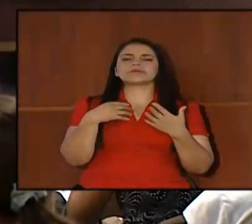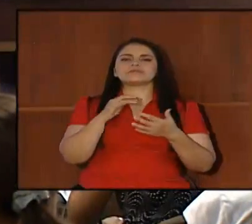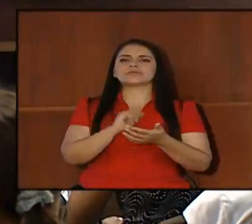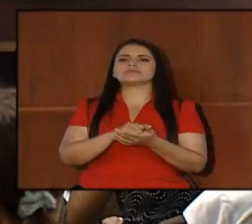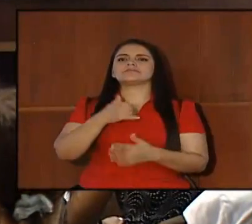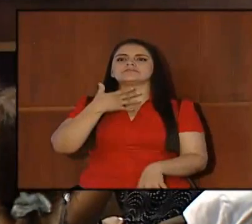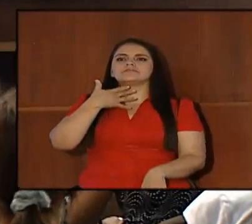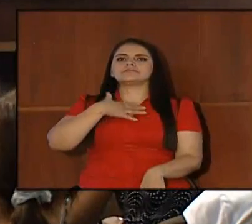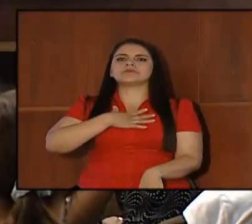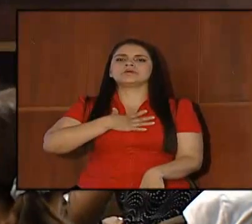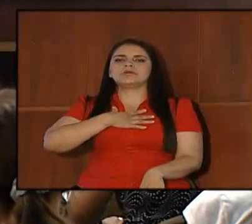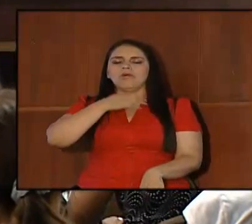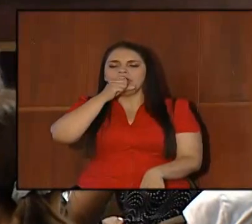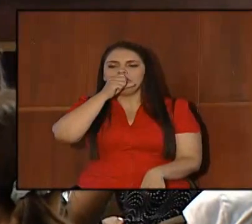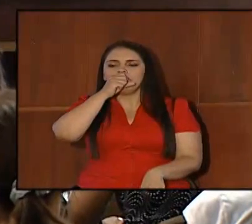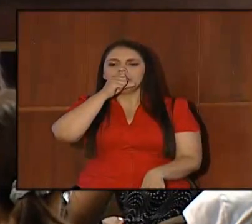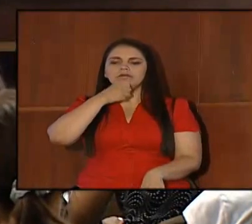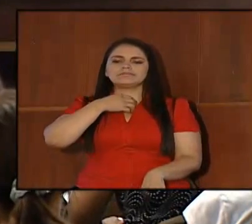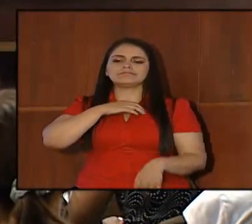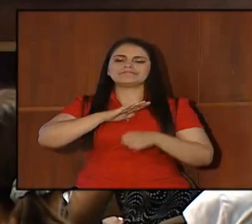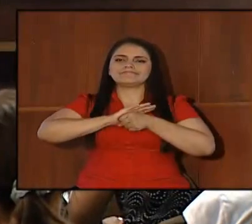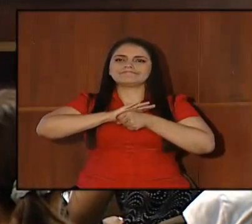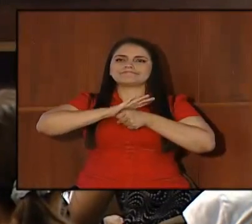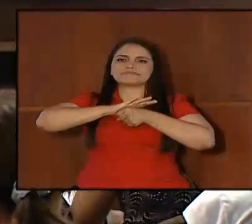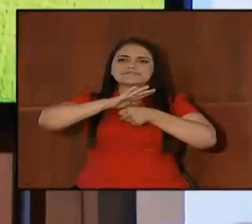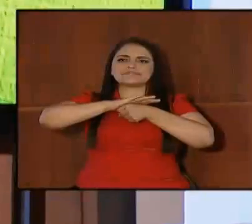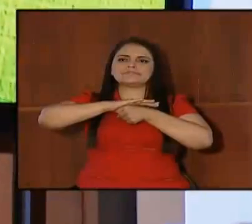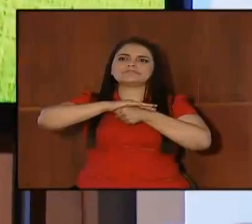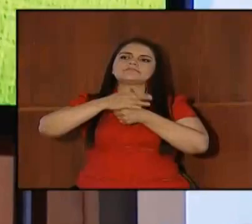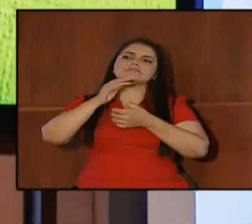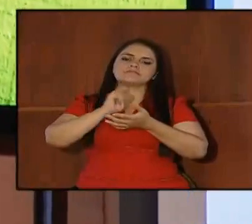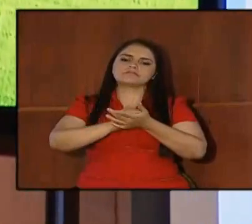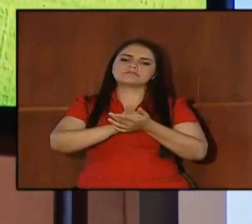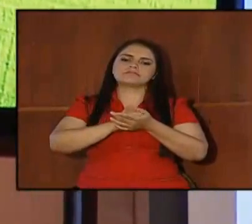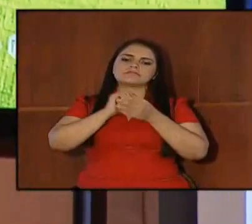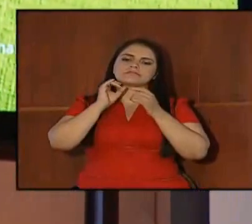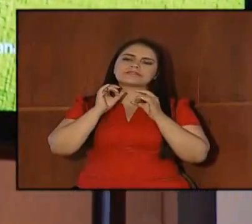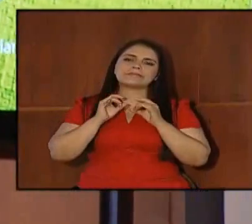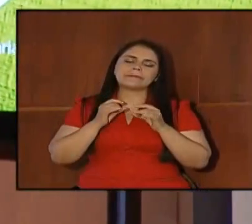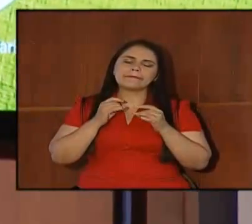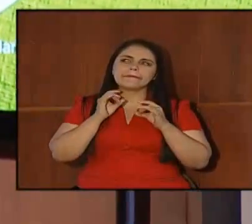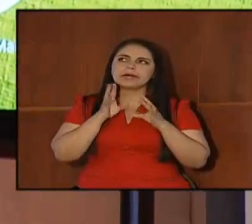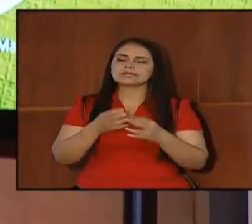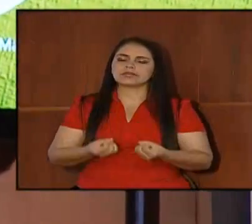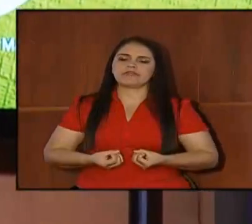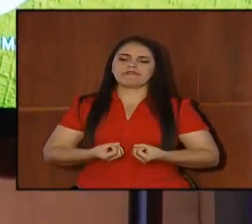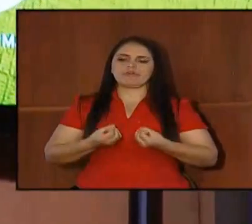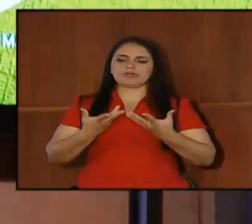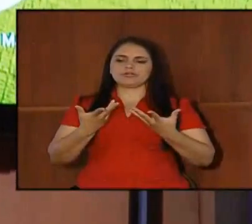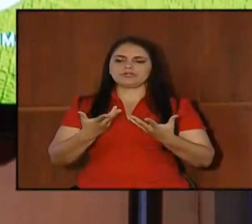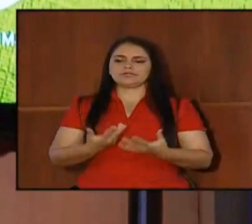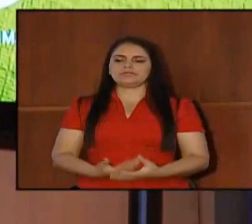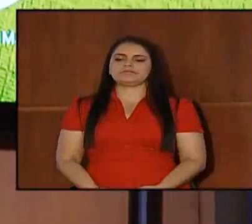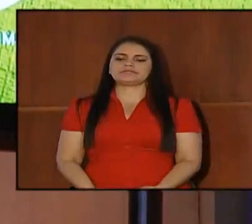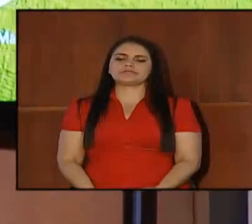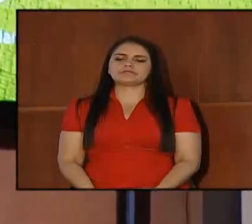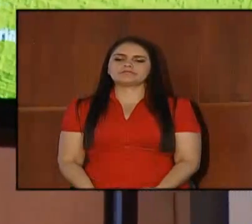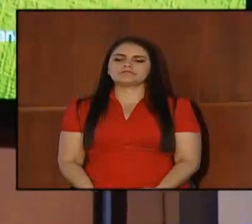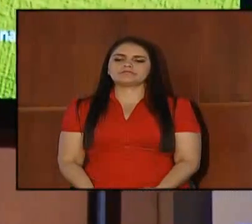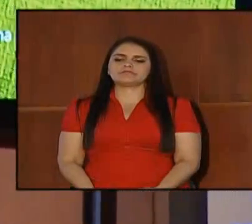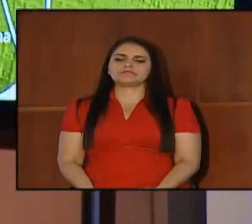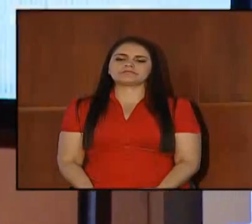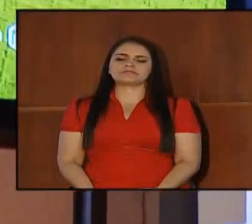de secreciones y hay predisposición a que haya más infección. Entonces, si el paciente